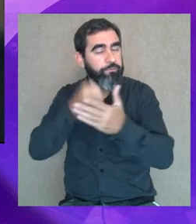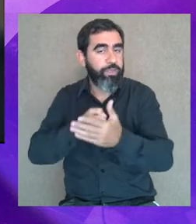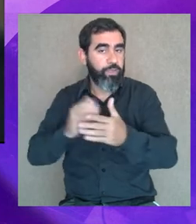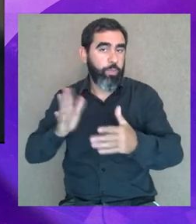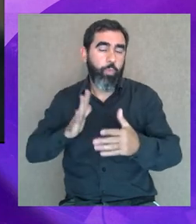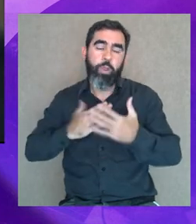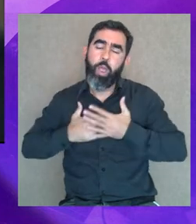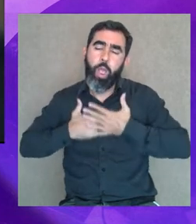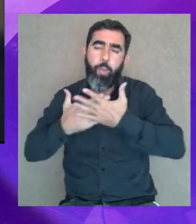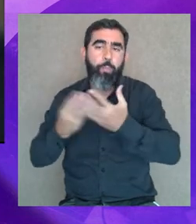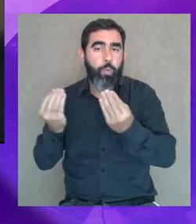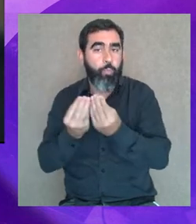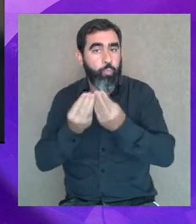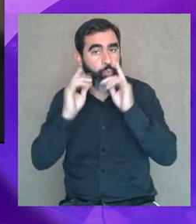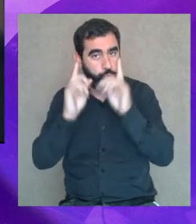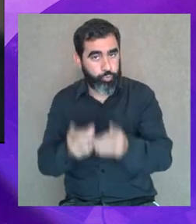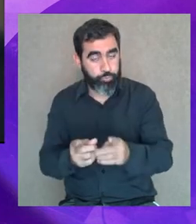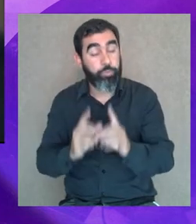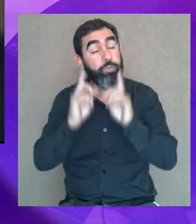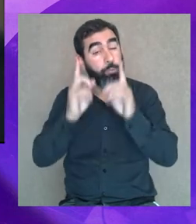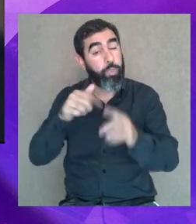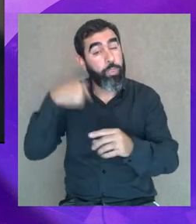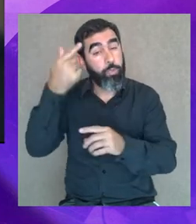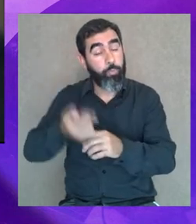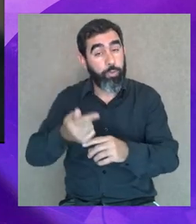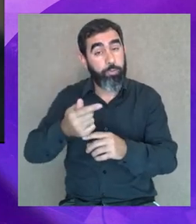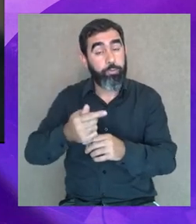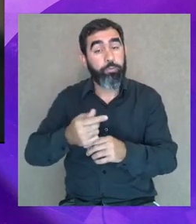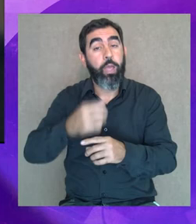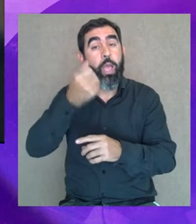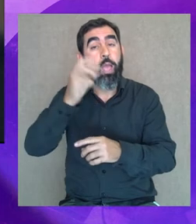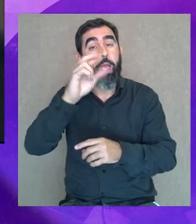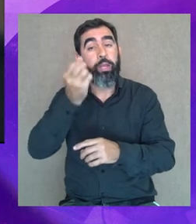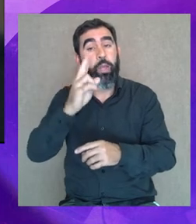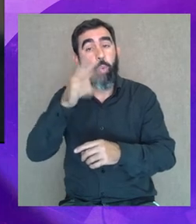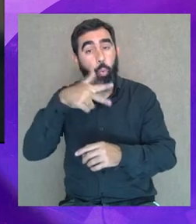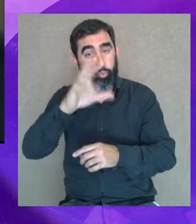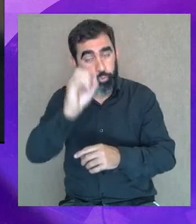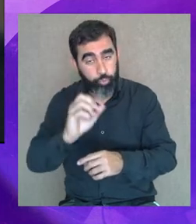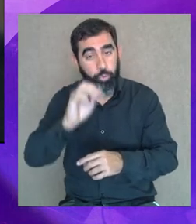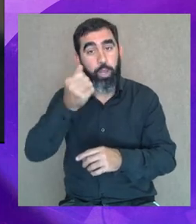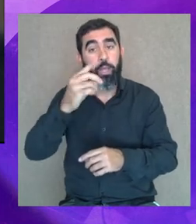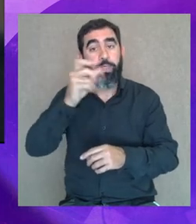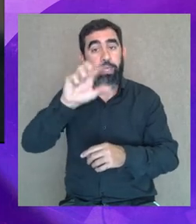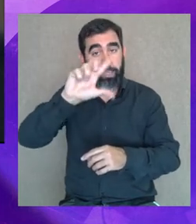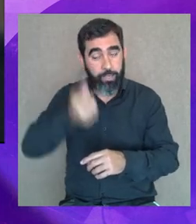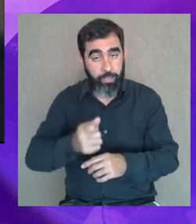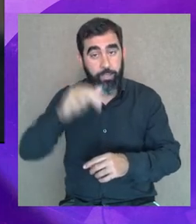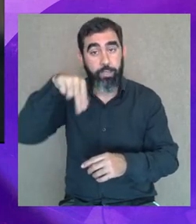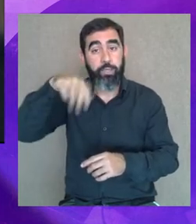músico es franja muy querida tengo entendido no pues estuvo más agredieron hará auto bono de la recta nelly goitiño